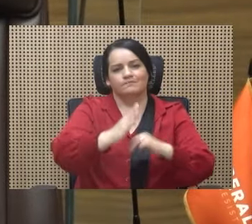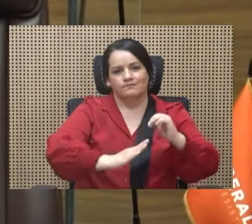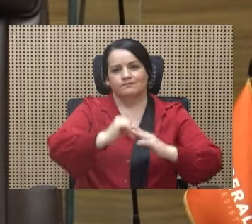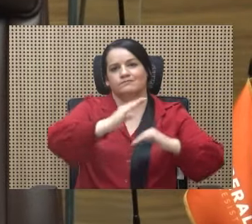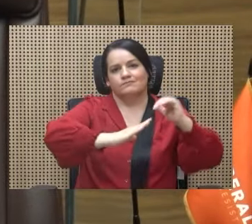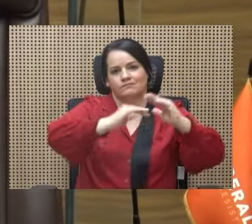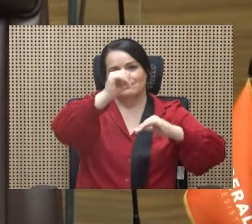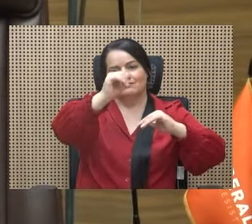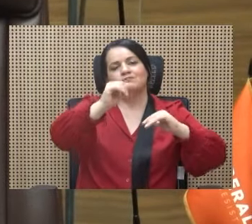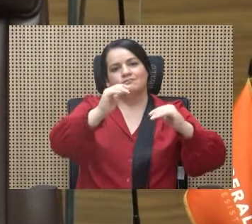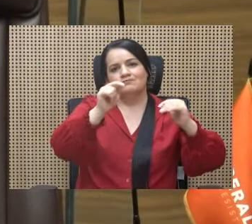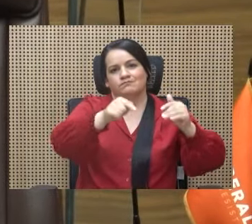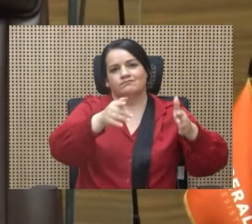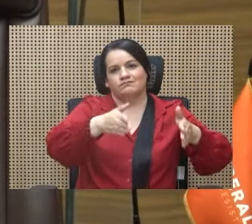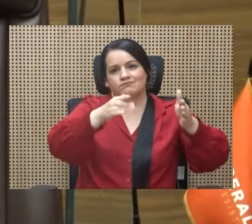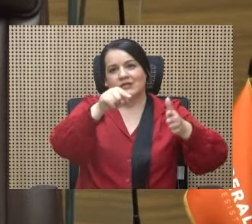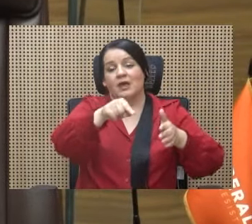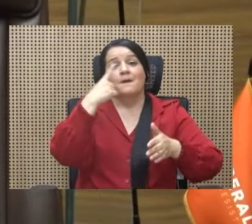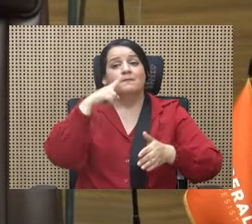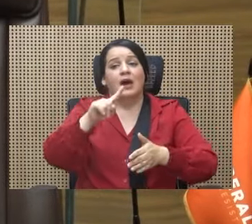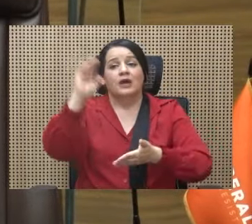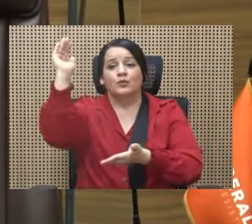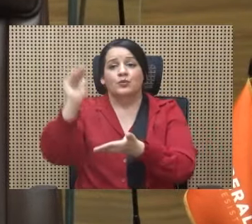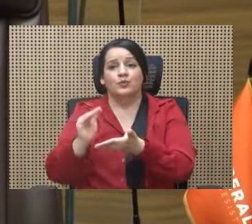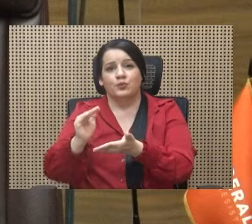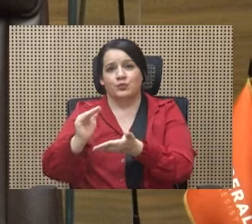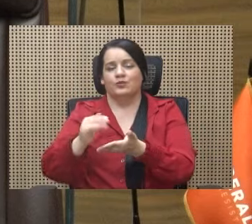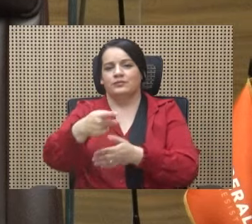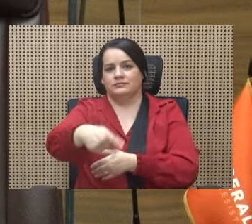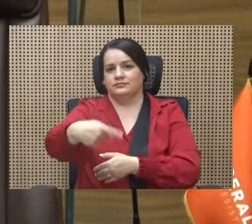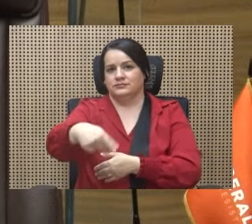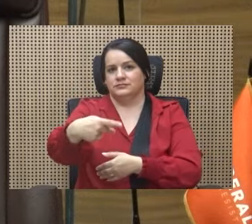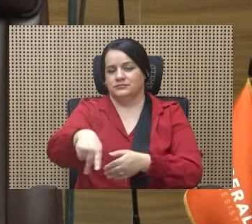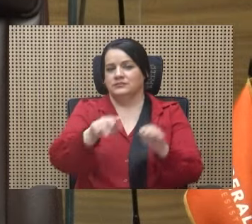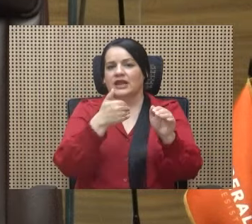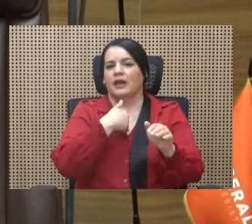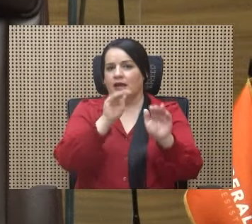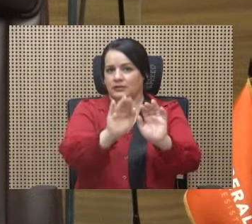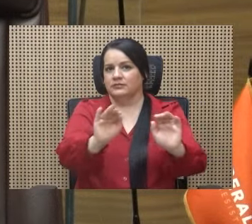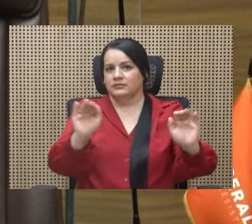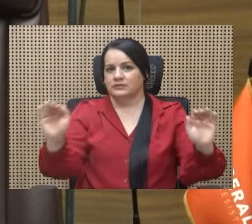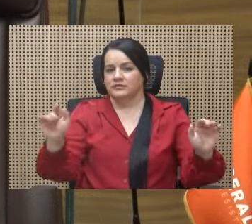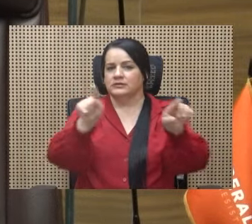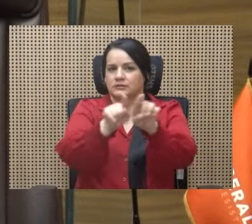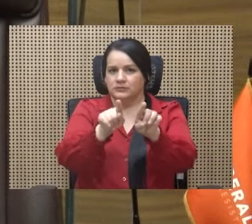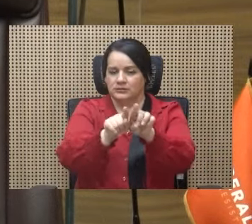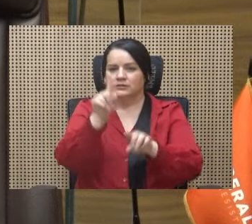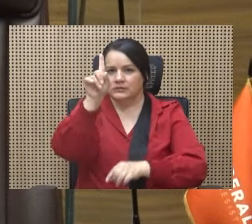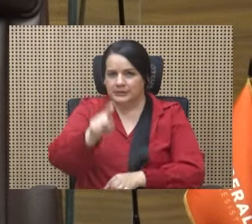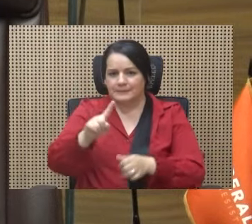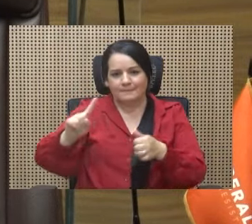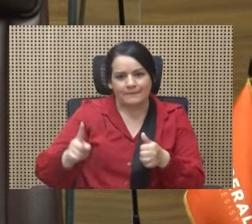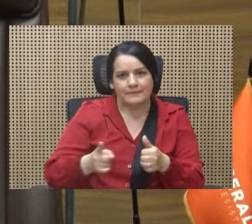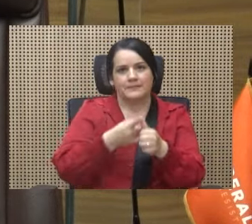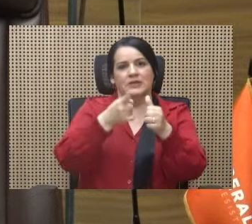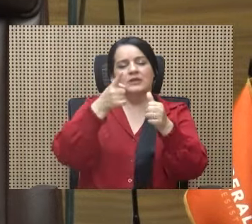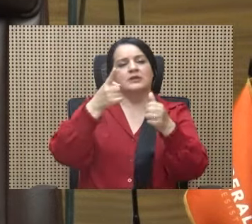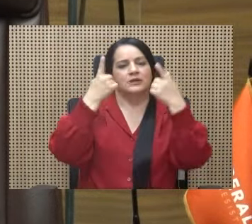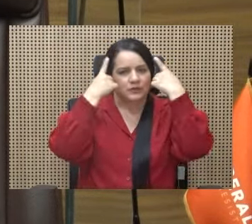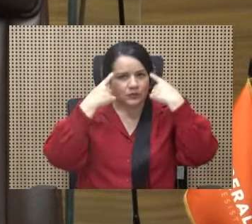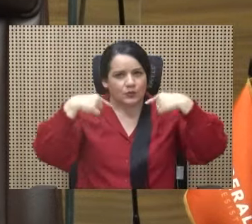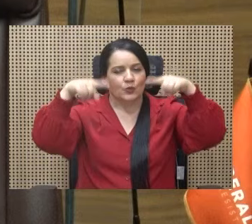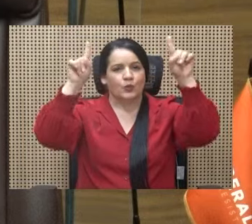para poder reducir los riesgos de nuestras de la niñez también debe ser prioritario que se logre